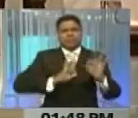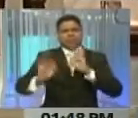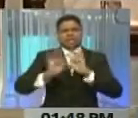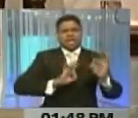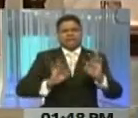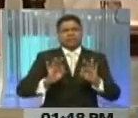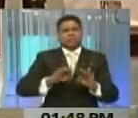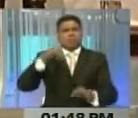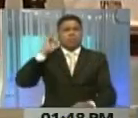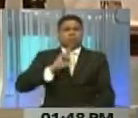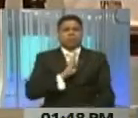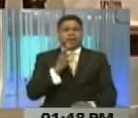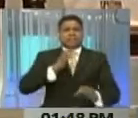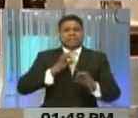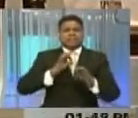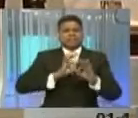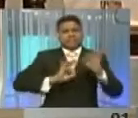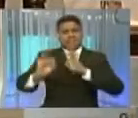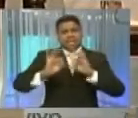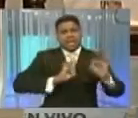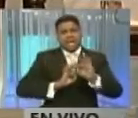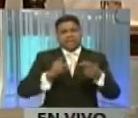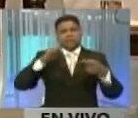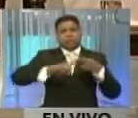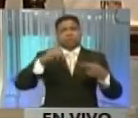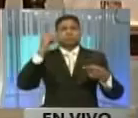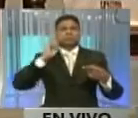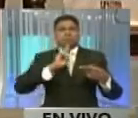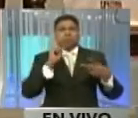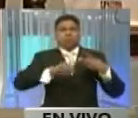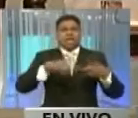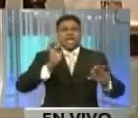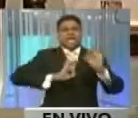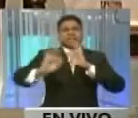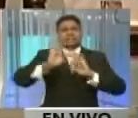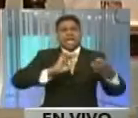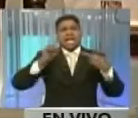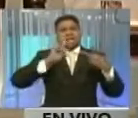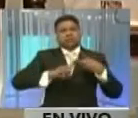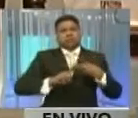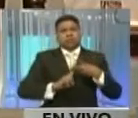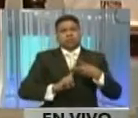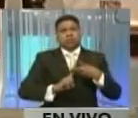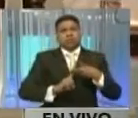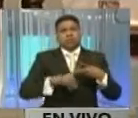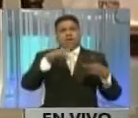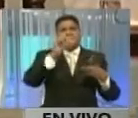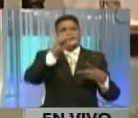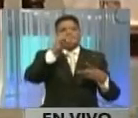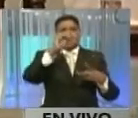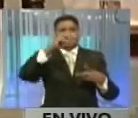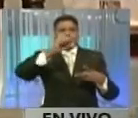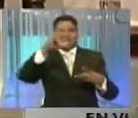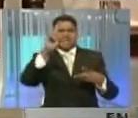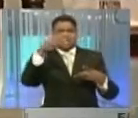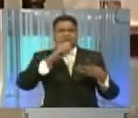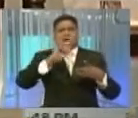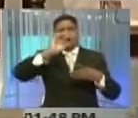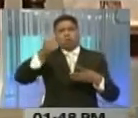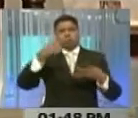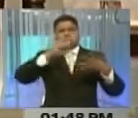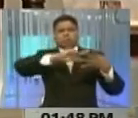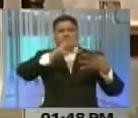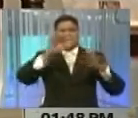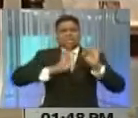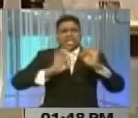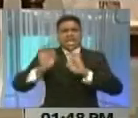Katia, Teatro Simón Rodríguez, Teatro Cristo Rey, Teatro Alameda, Teatro Ali Gómez García en La Vega, Teatro